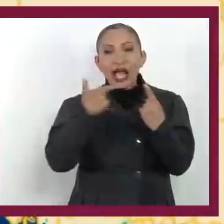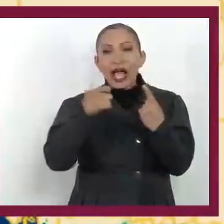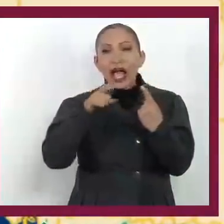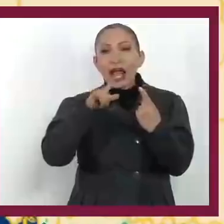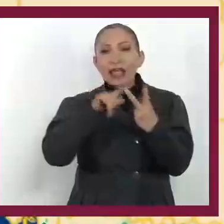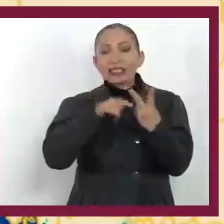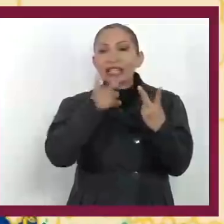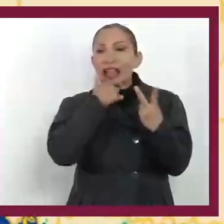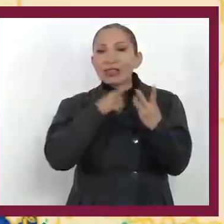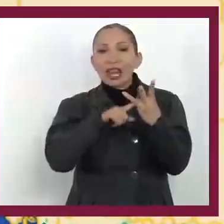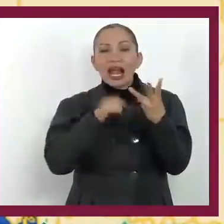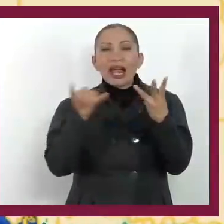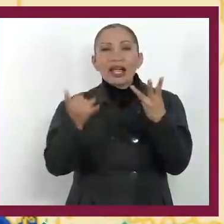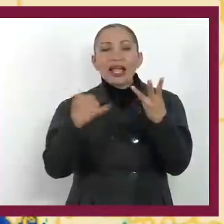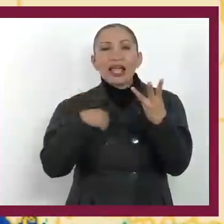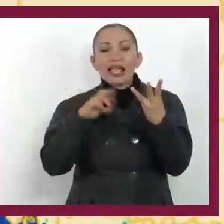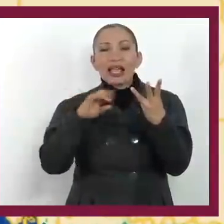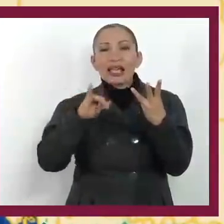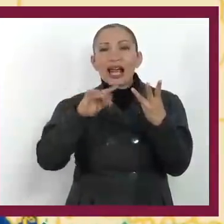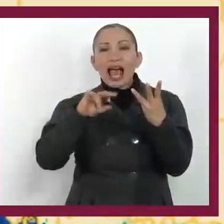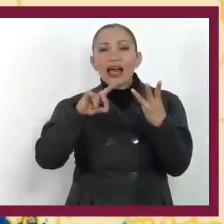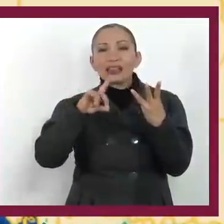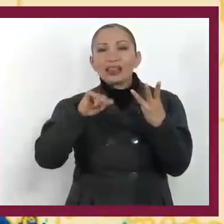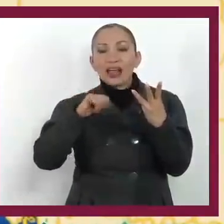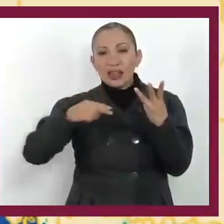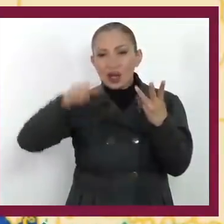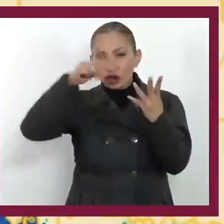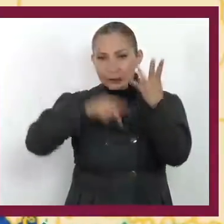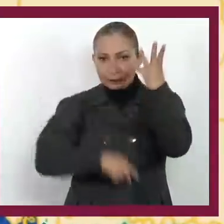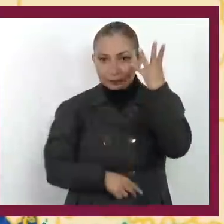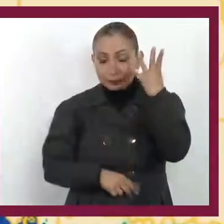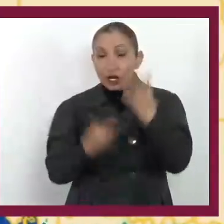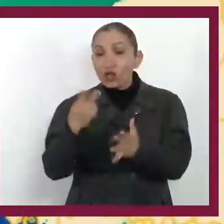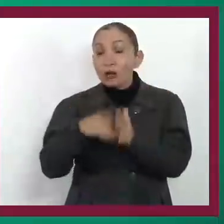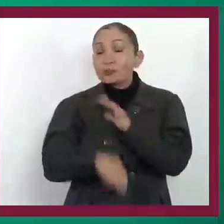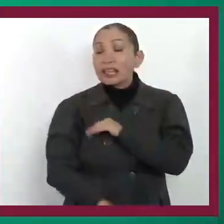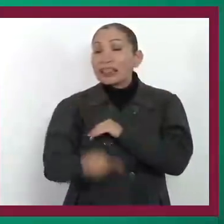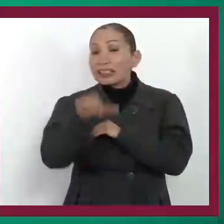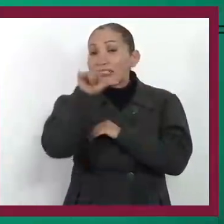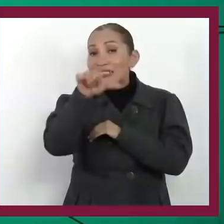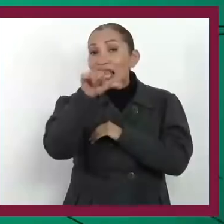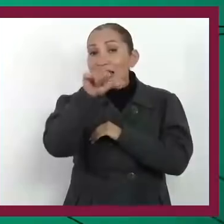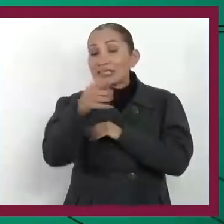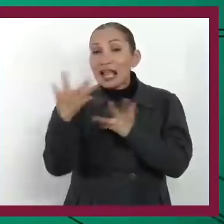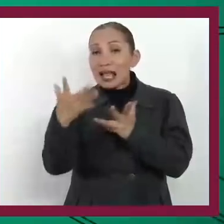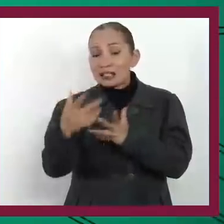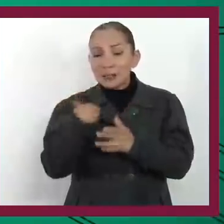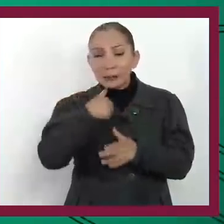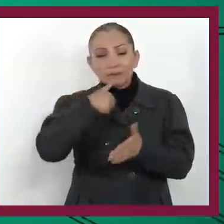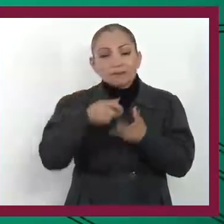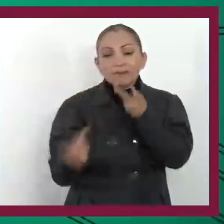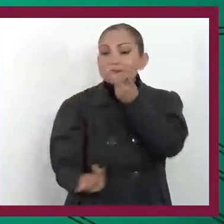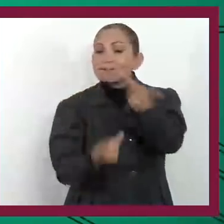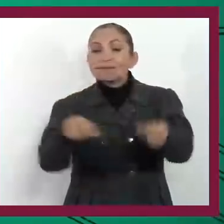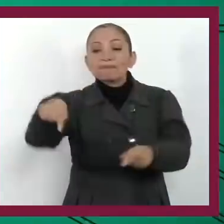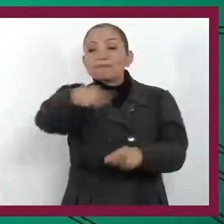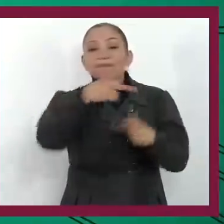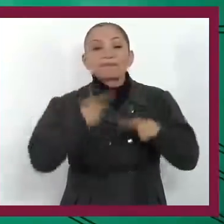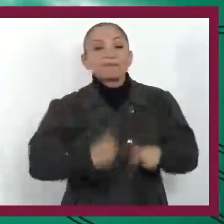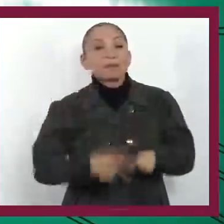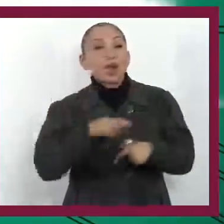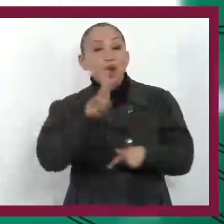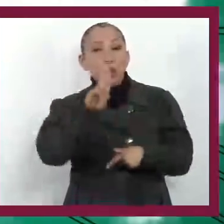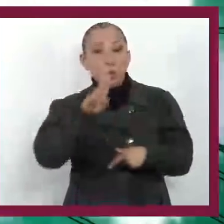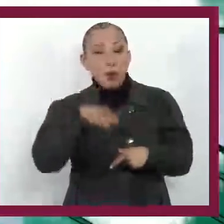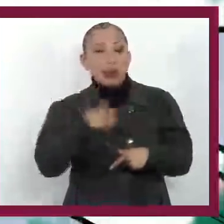Gales, Inglaterra e Irlanda del Norte. En 2016, se celebró un referéndum para que los ciudadanos